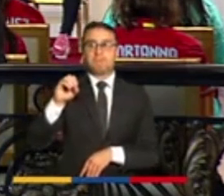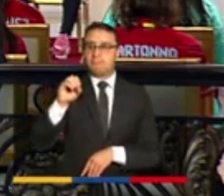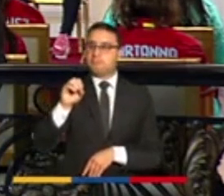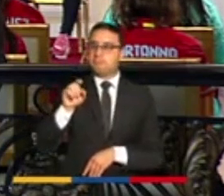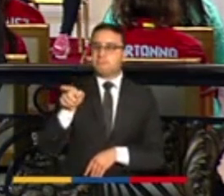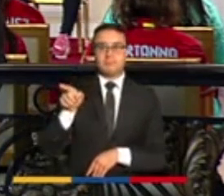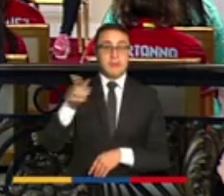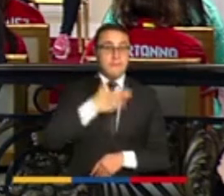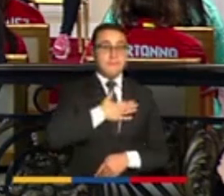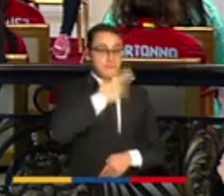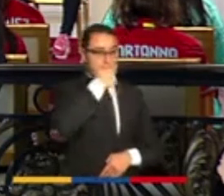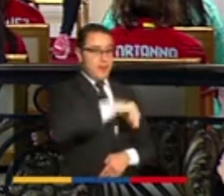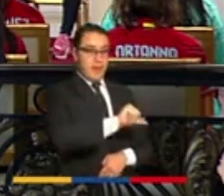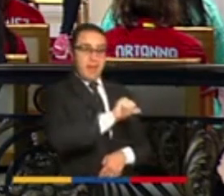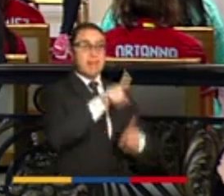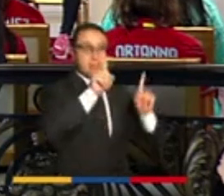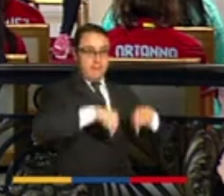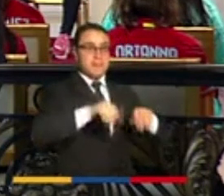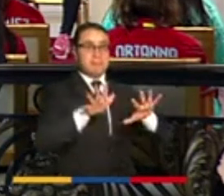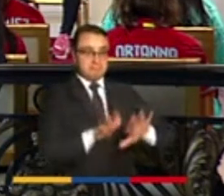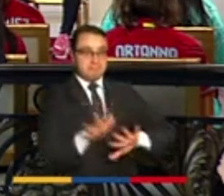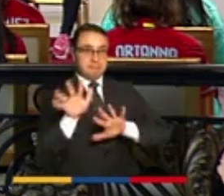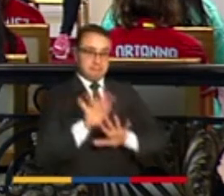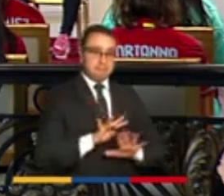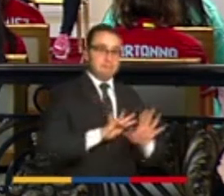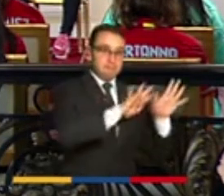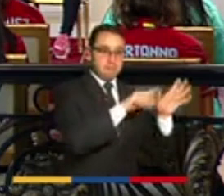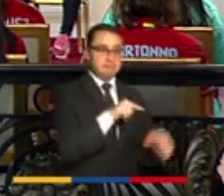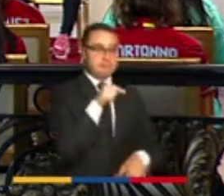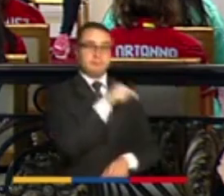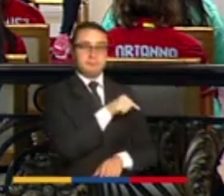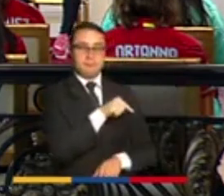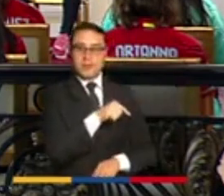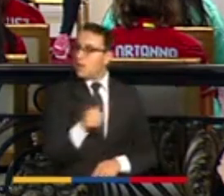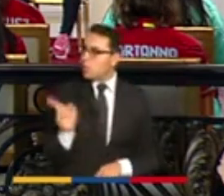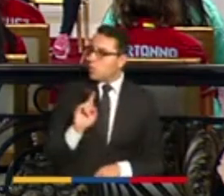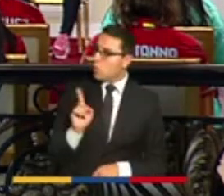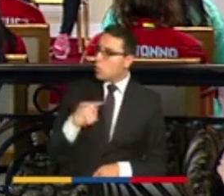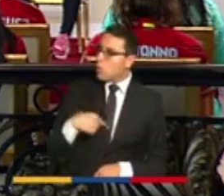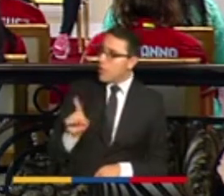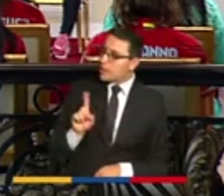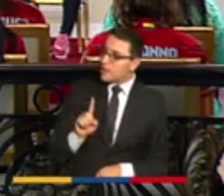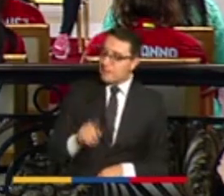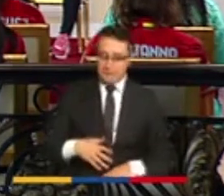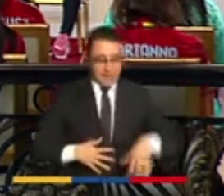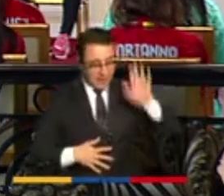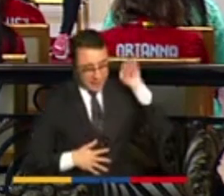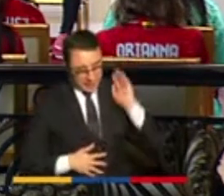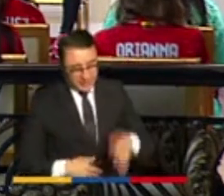es futbolista, arquera. ¿Ya no es arquera?